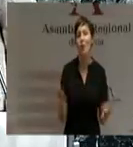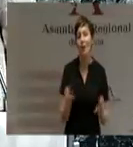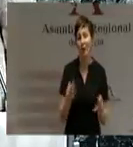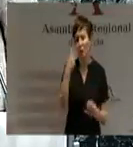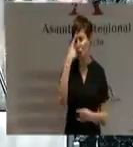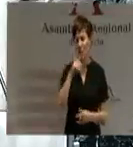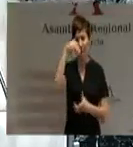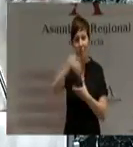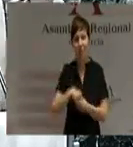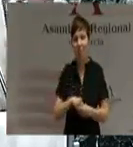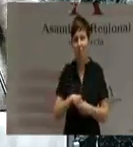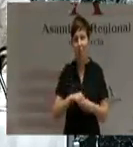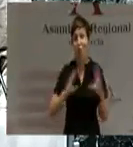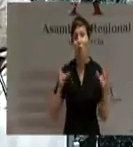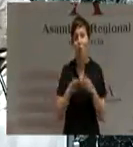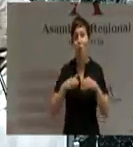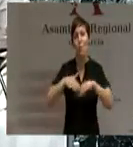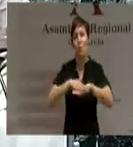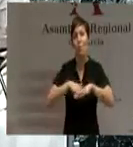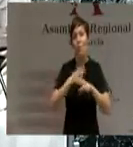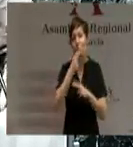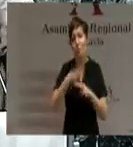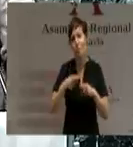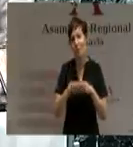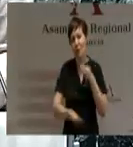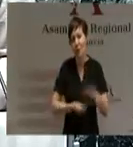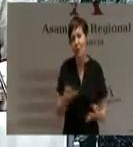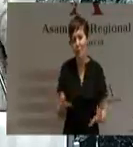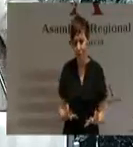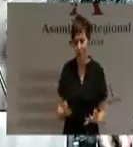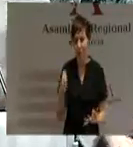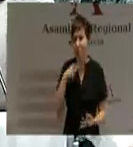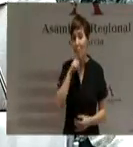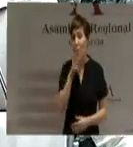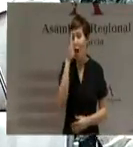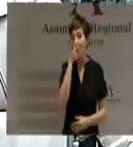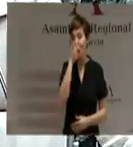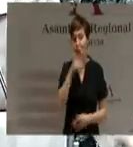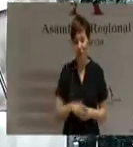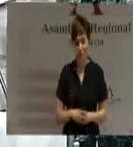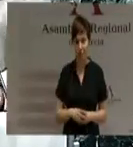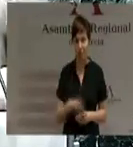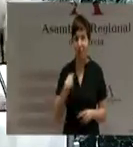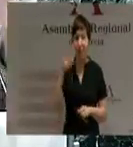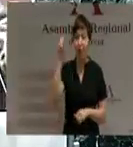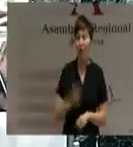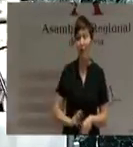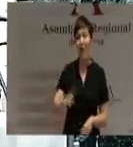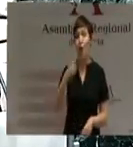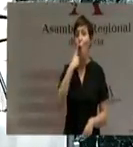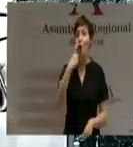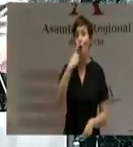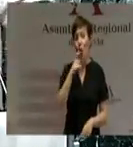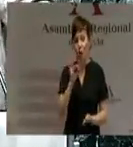ente preautonómico o desde los primeros gobiernos socialistas, porque estaban escondidos creyendo que habían llegado los rojos a los gobiernos.